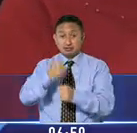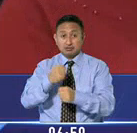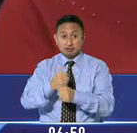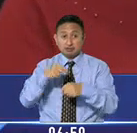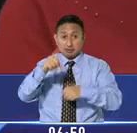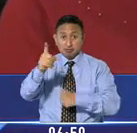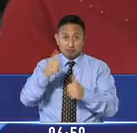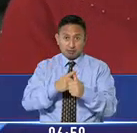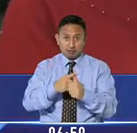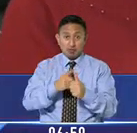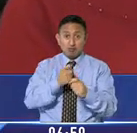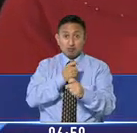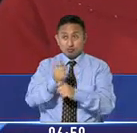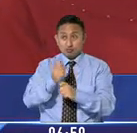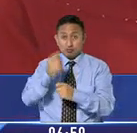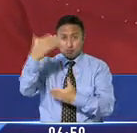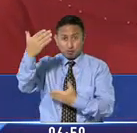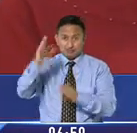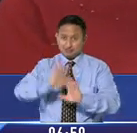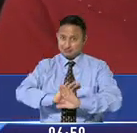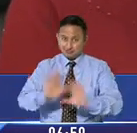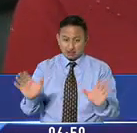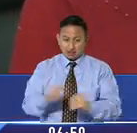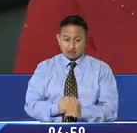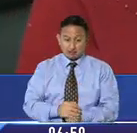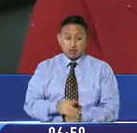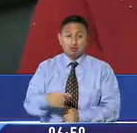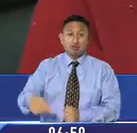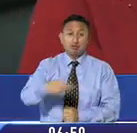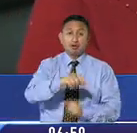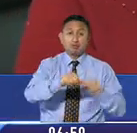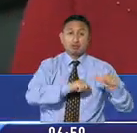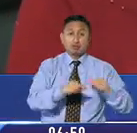libre de presión política, esté libre de presiones